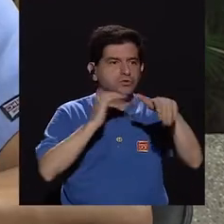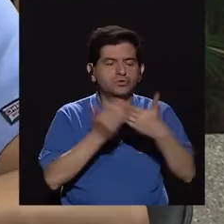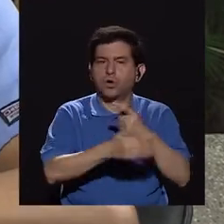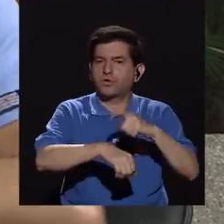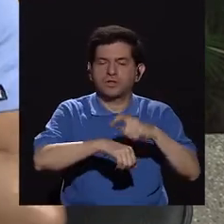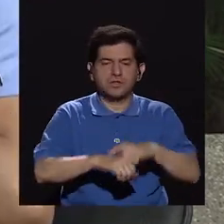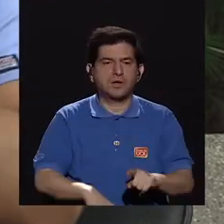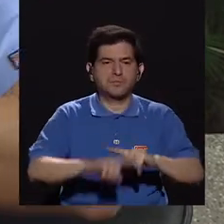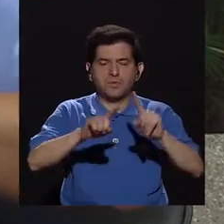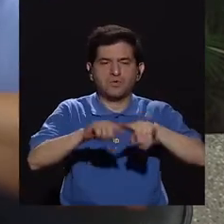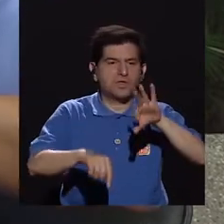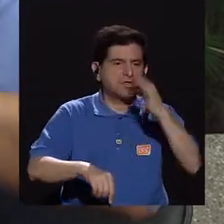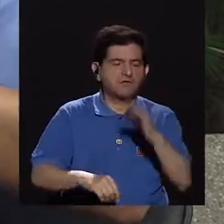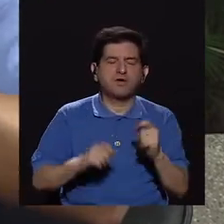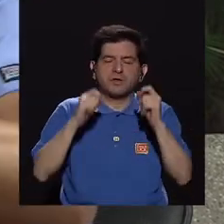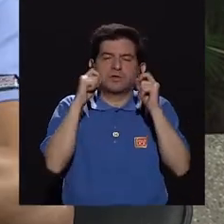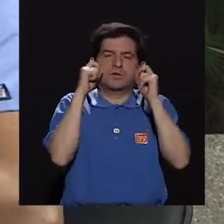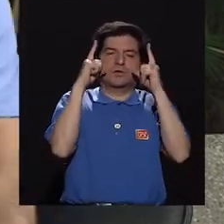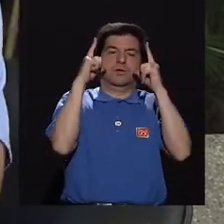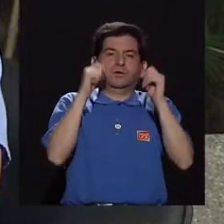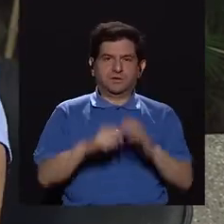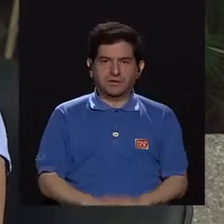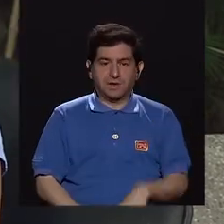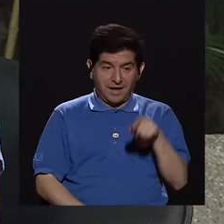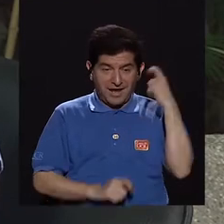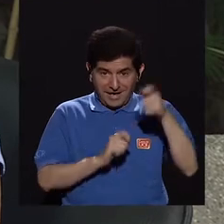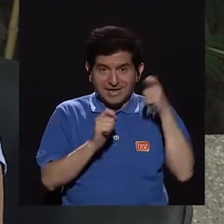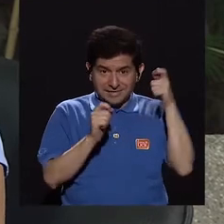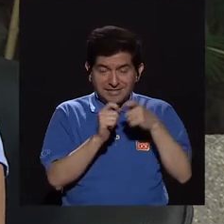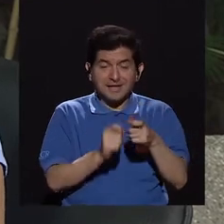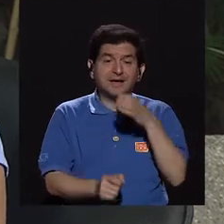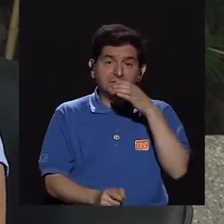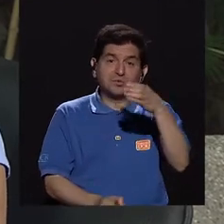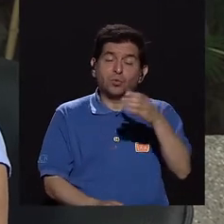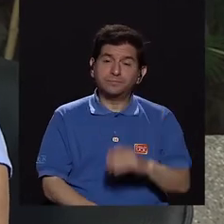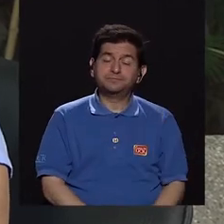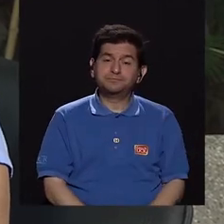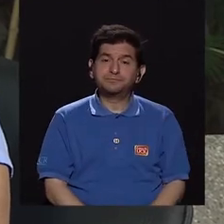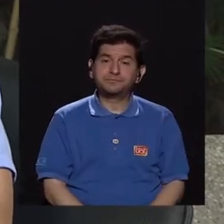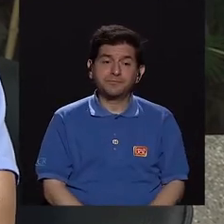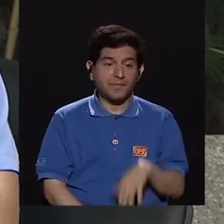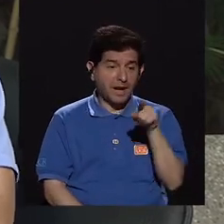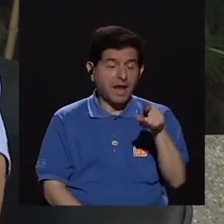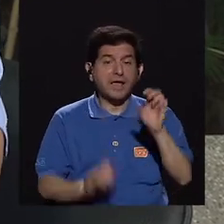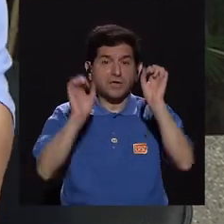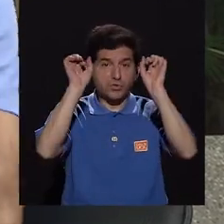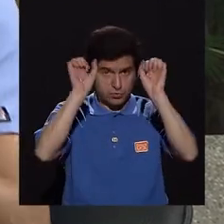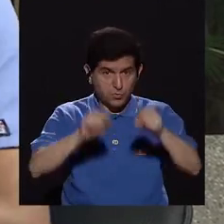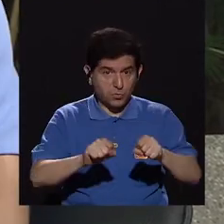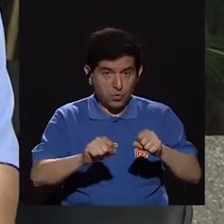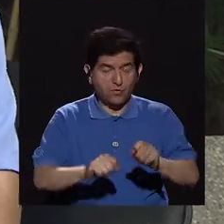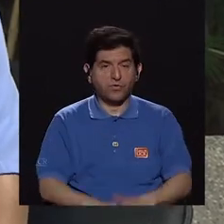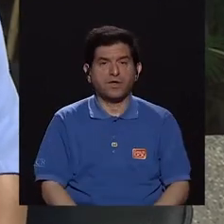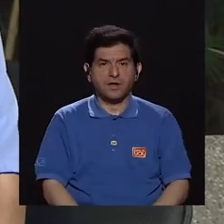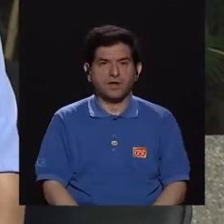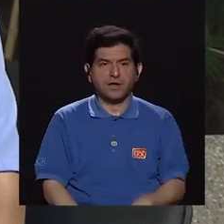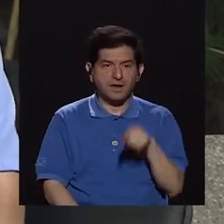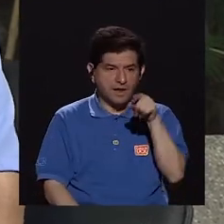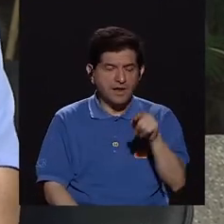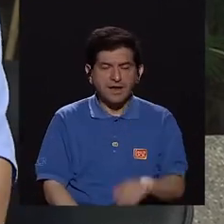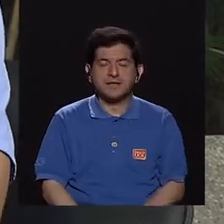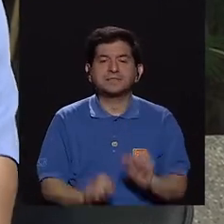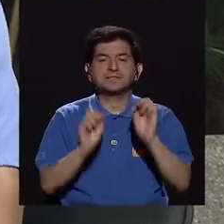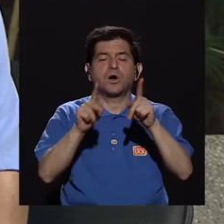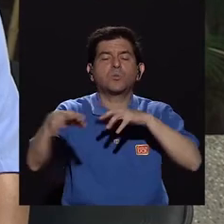todo lado, amanecen en diferentes posiciones. Eso es precisamente lo recomendable, que ellos logren tener